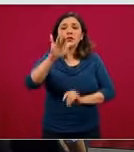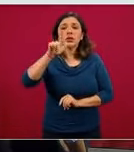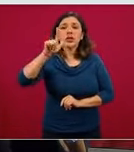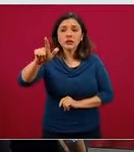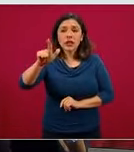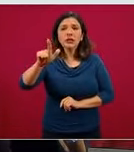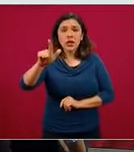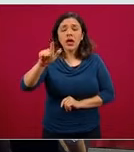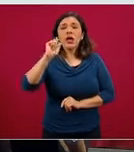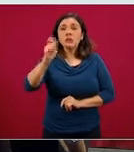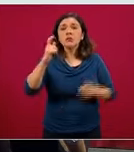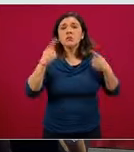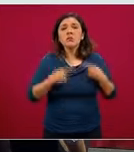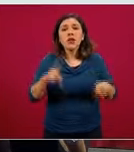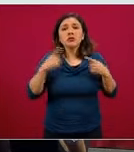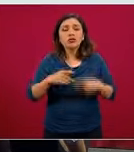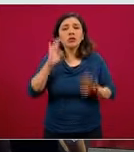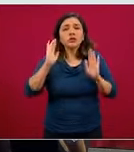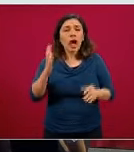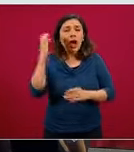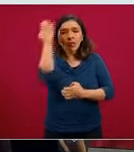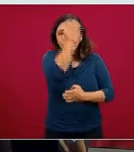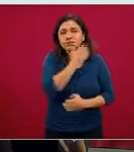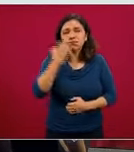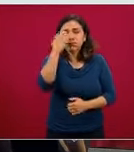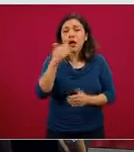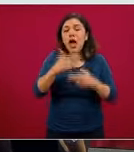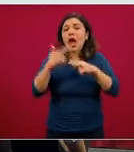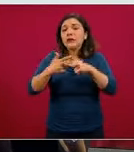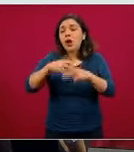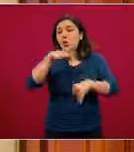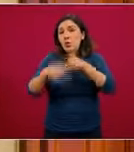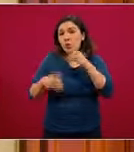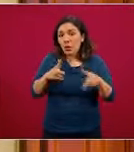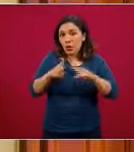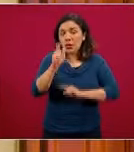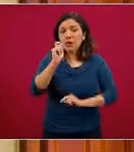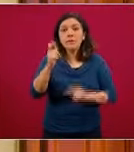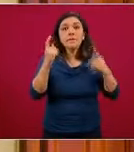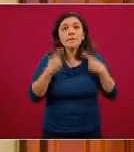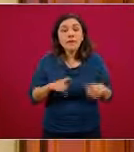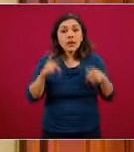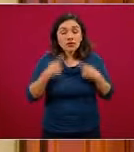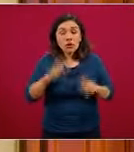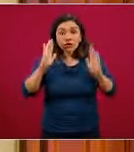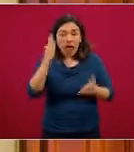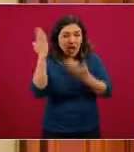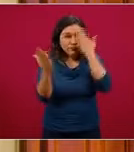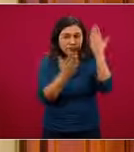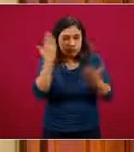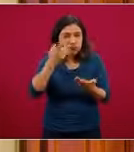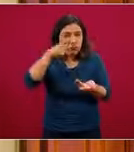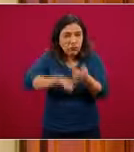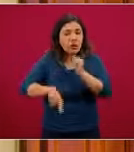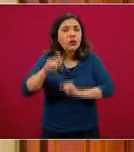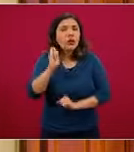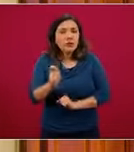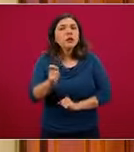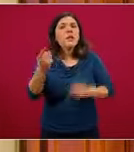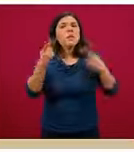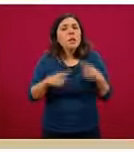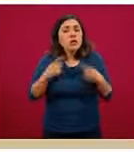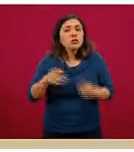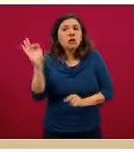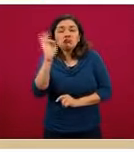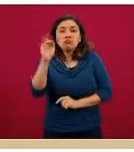1.665.057 son las personas ahora estudiadas hasta el último corte. Cuando decimos personas estudiadas, para las personas que a lo